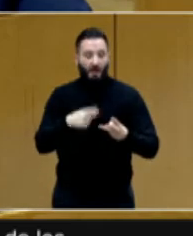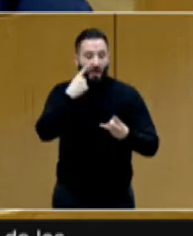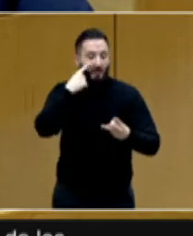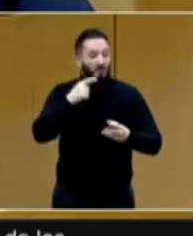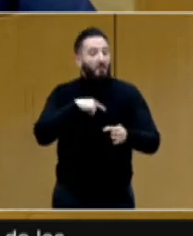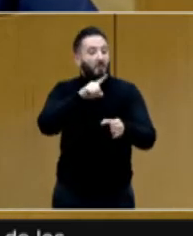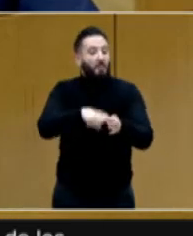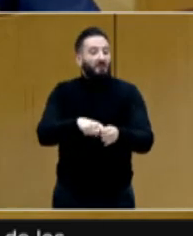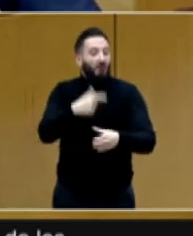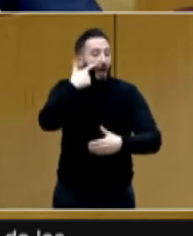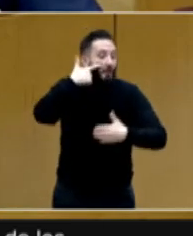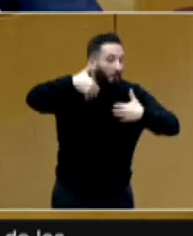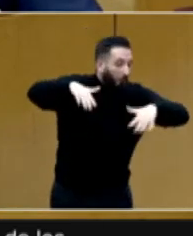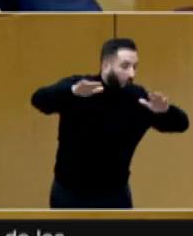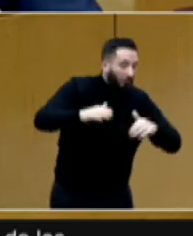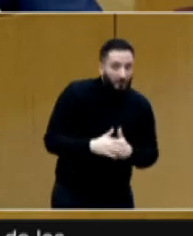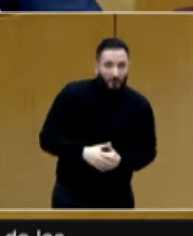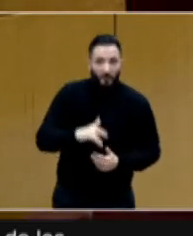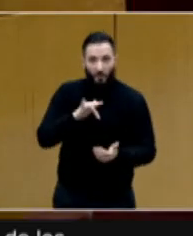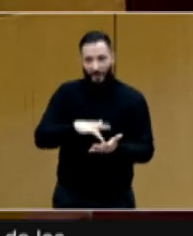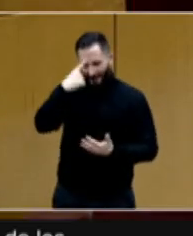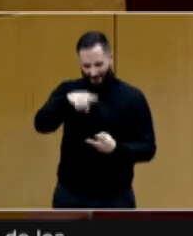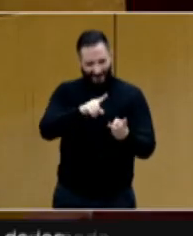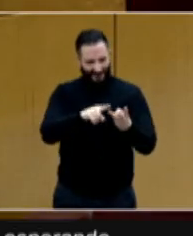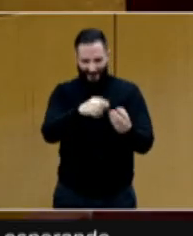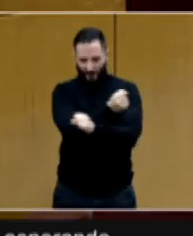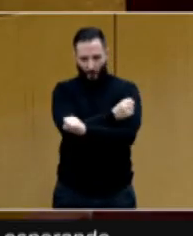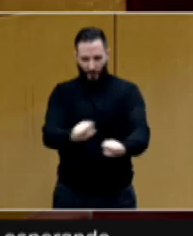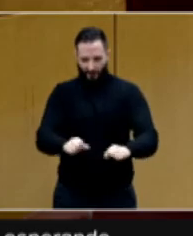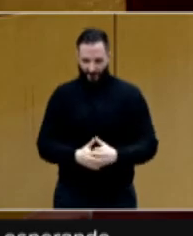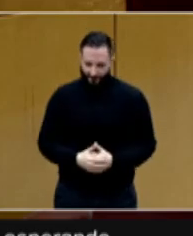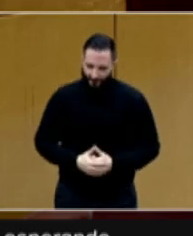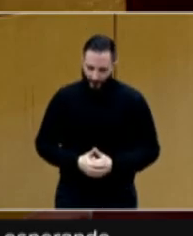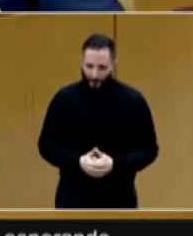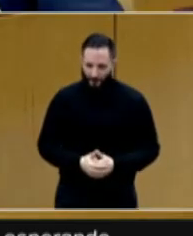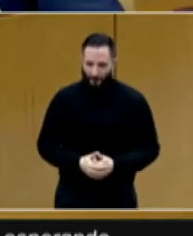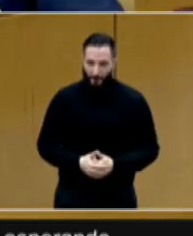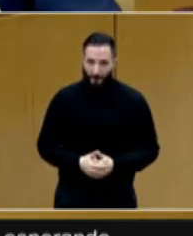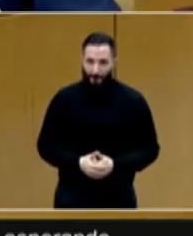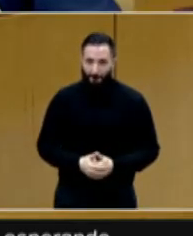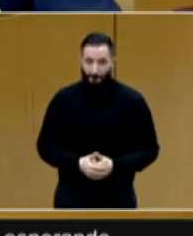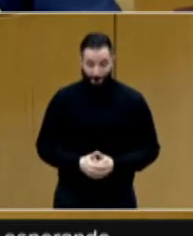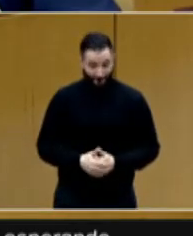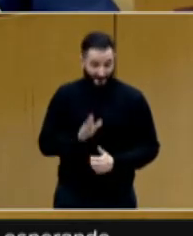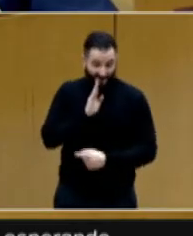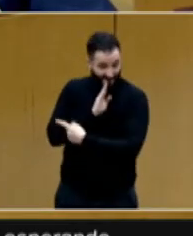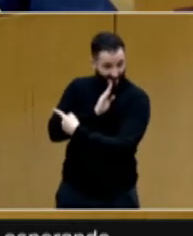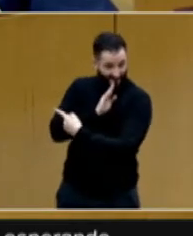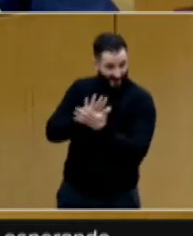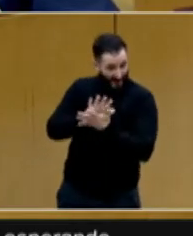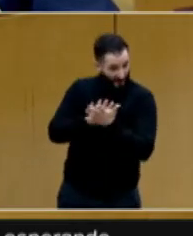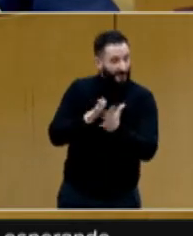pasar Aunque yo sea cadena está al máximo Así que esto Esto es una